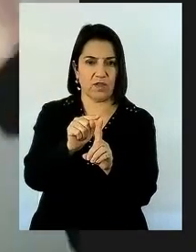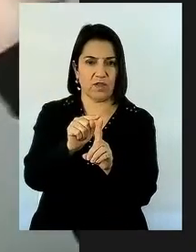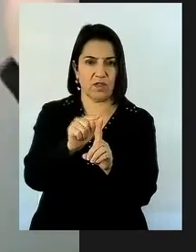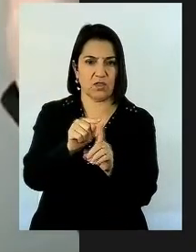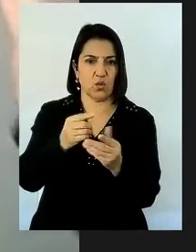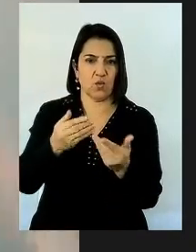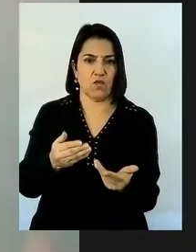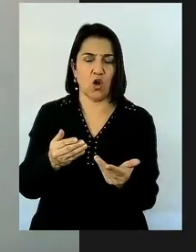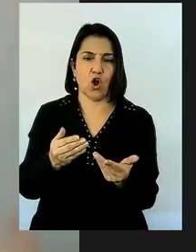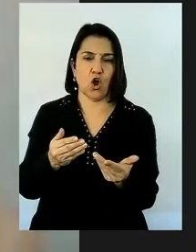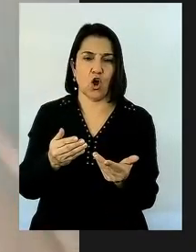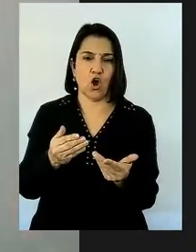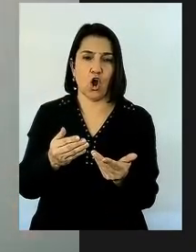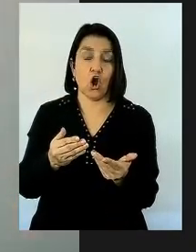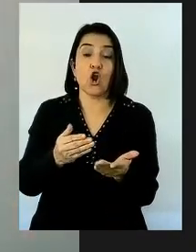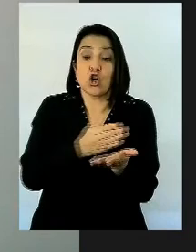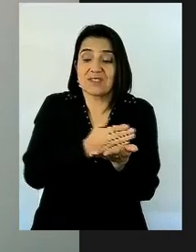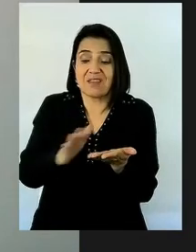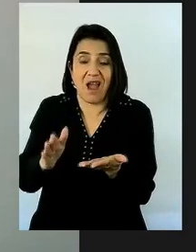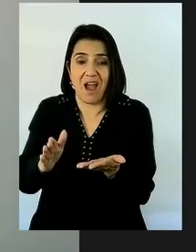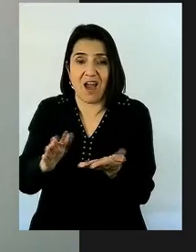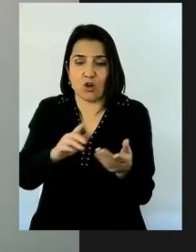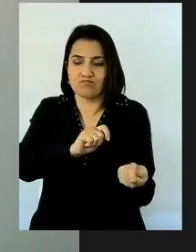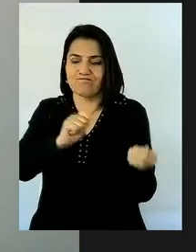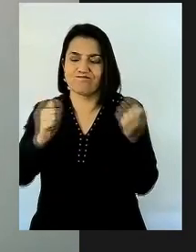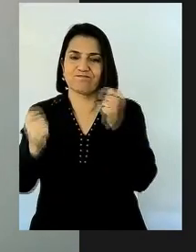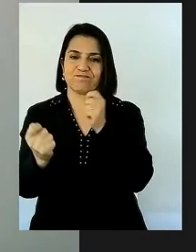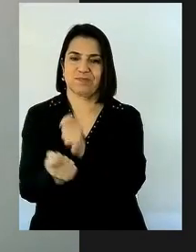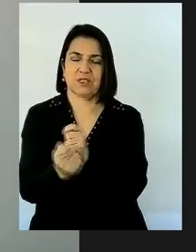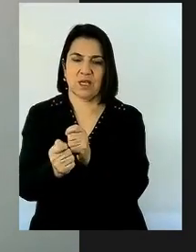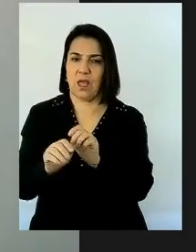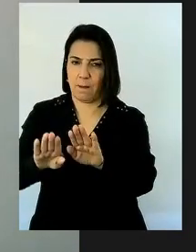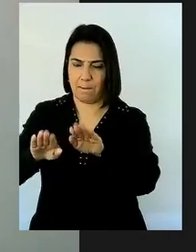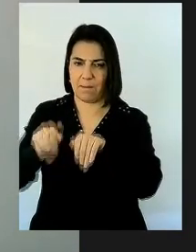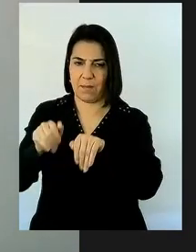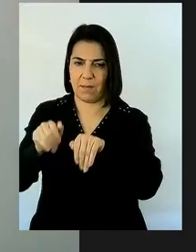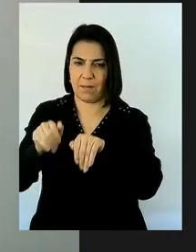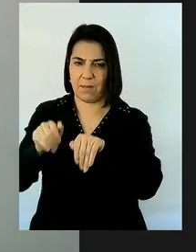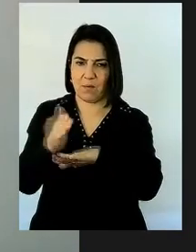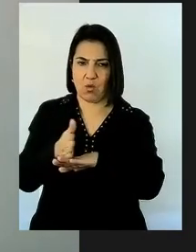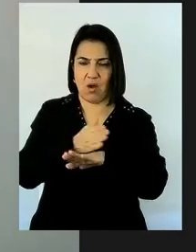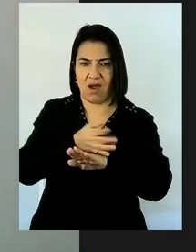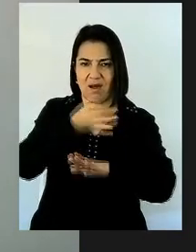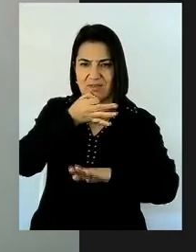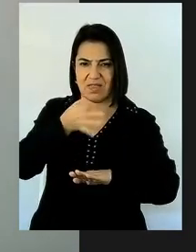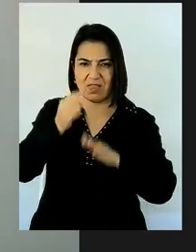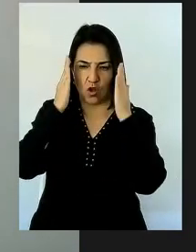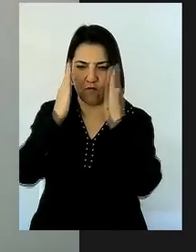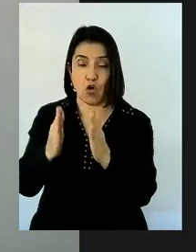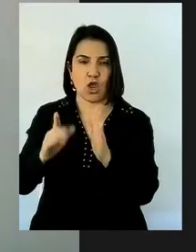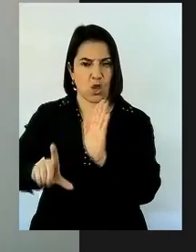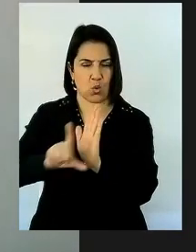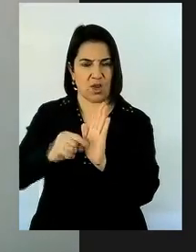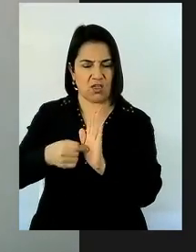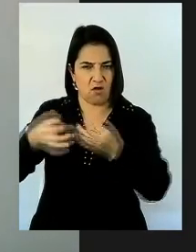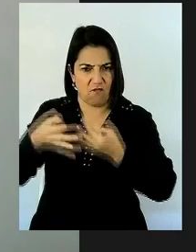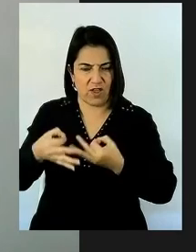llevo realmente a un concepto, como bien decía, un enfoque jurídico efectivo para proteger el medio